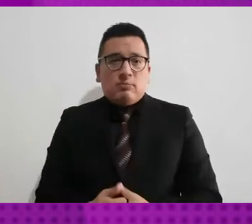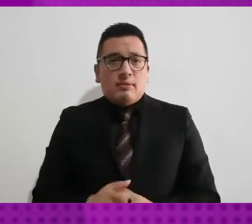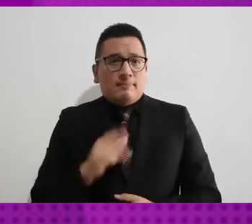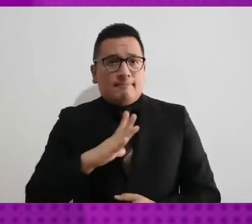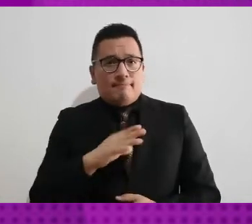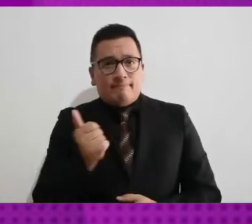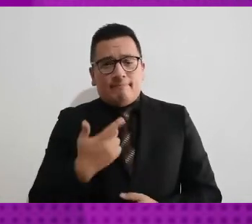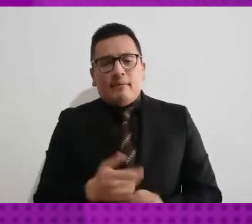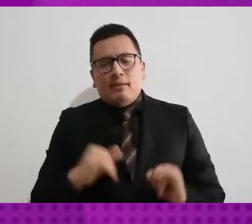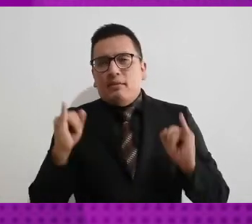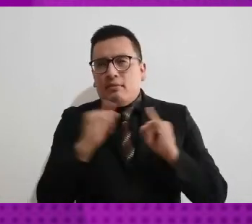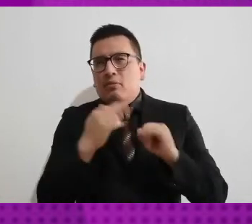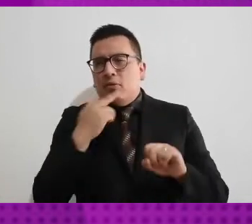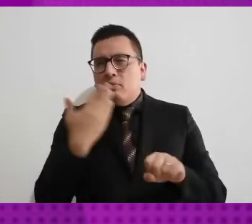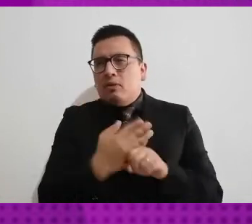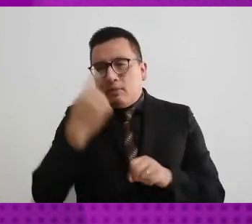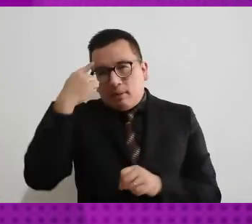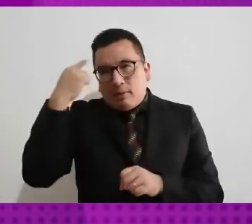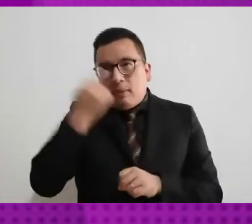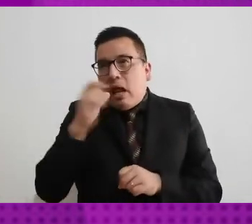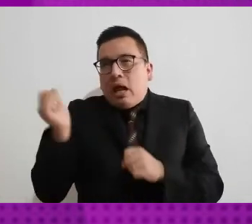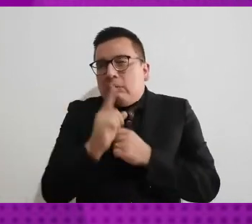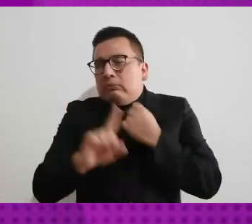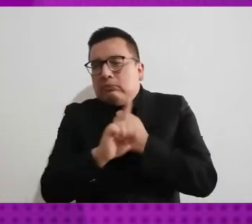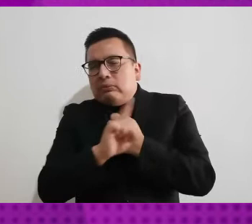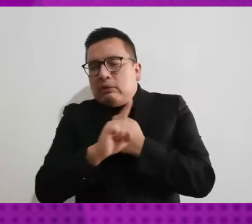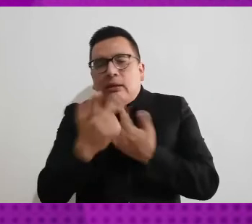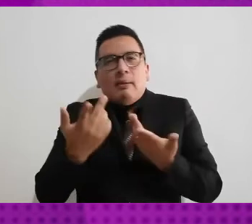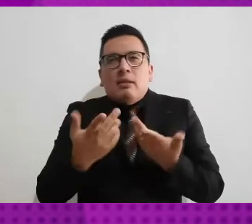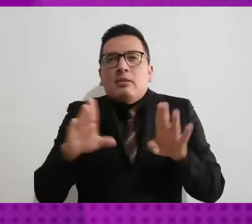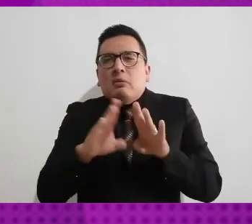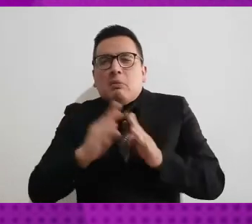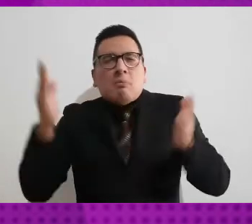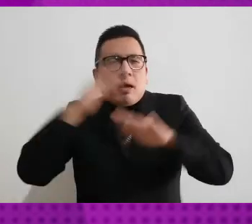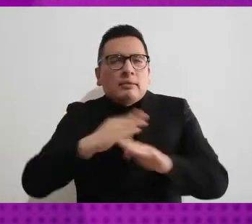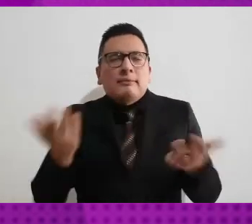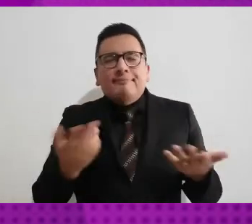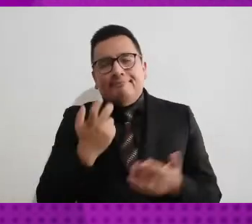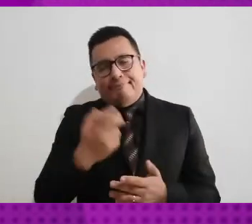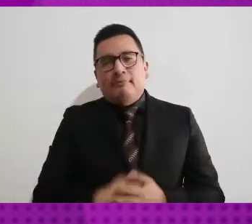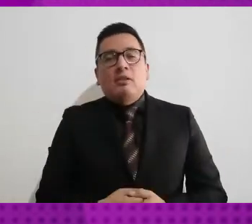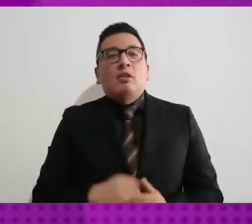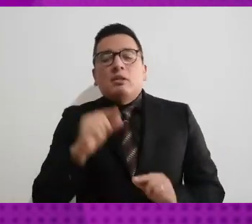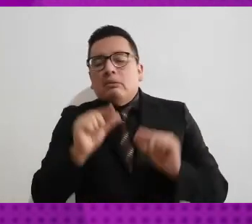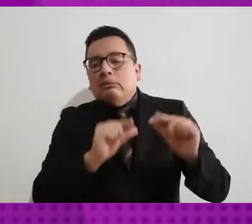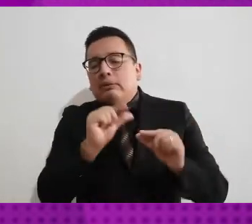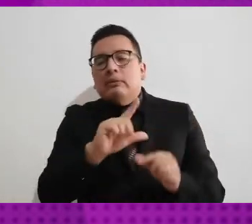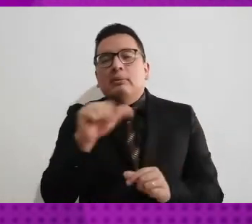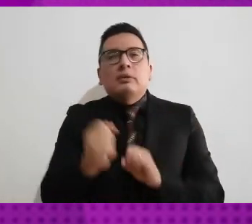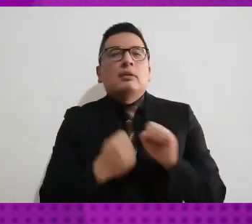la institución responsable de resolver controversias. Y eso nos lleva a la reforma